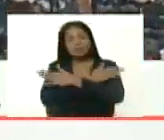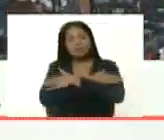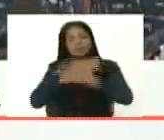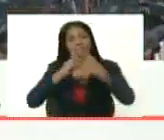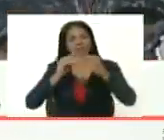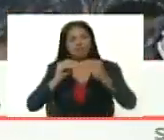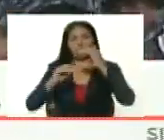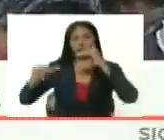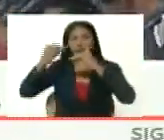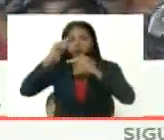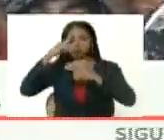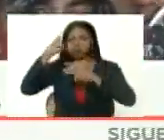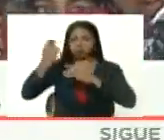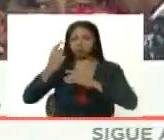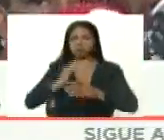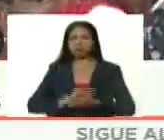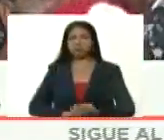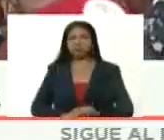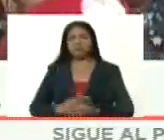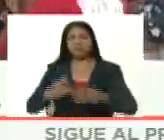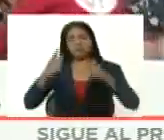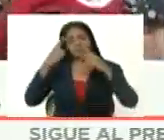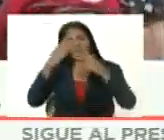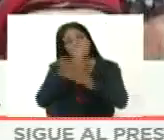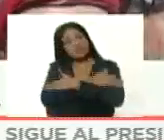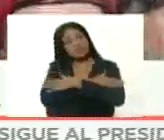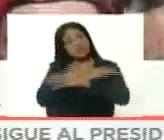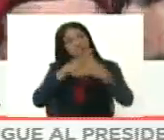grado inmediato superior. Felicidades.